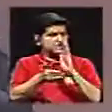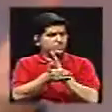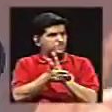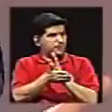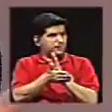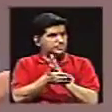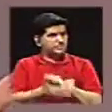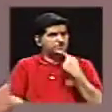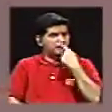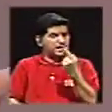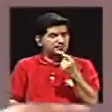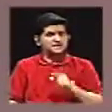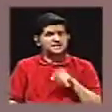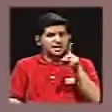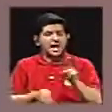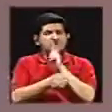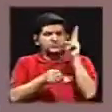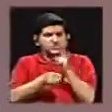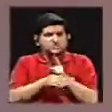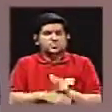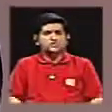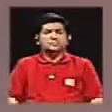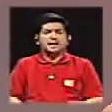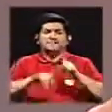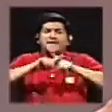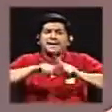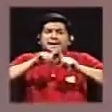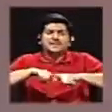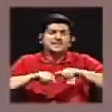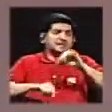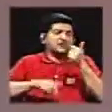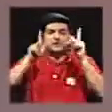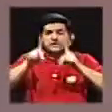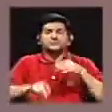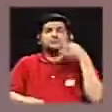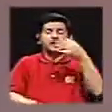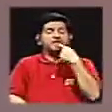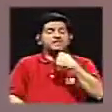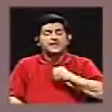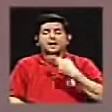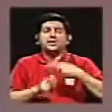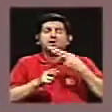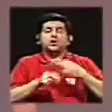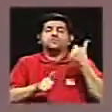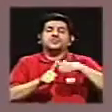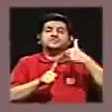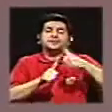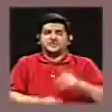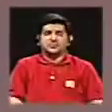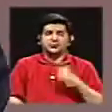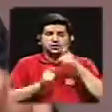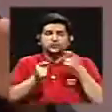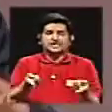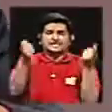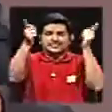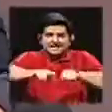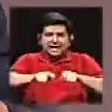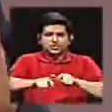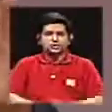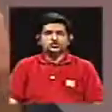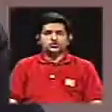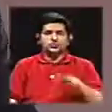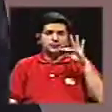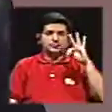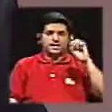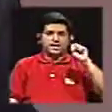dice que esto se utiliza para condicionar, yo lo que digo es, deme nombres y apellidos. Ahora, póngame casos concretos y el Tribunal